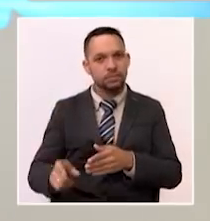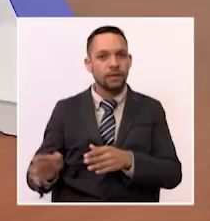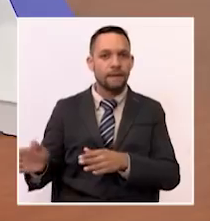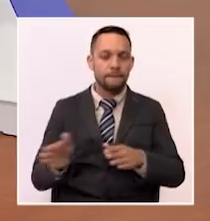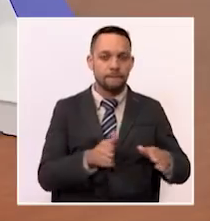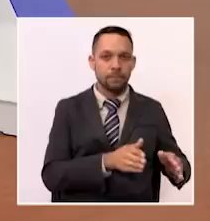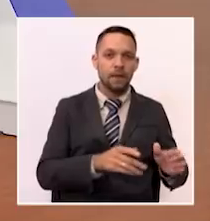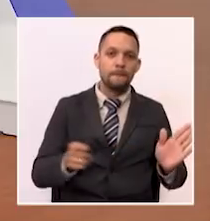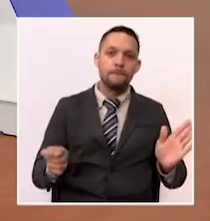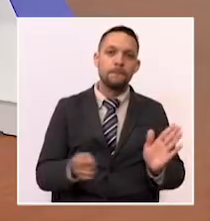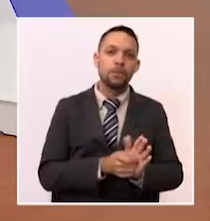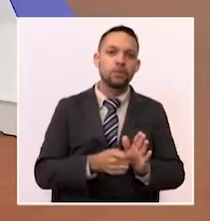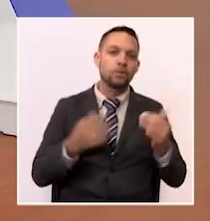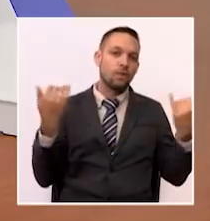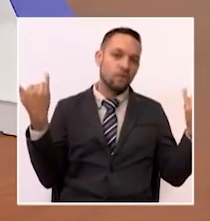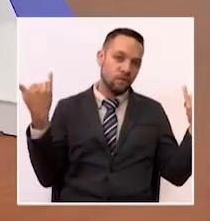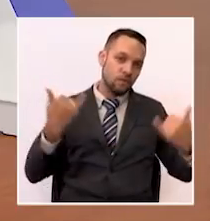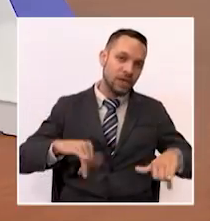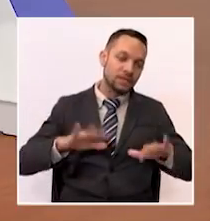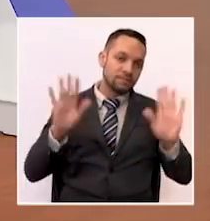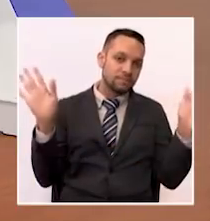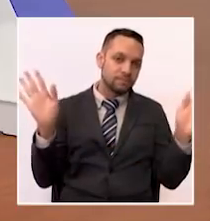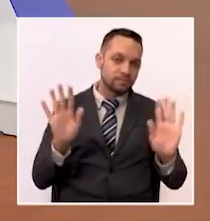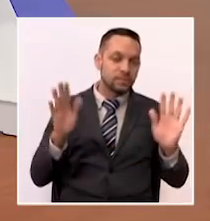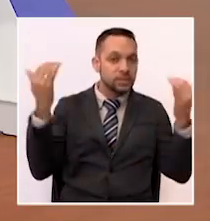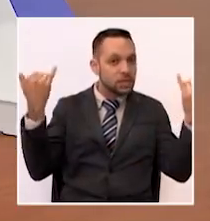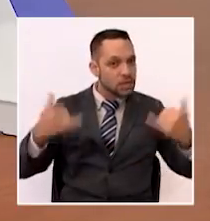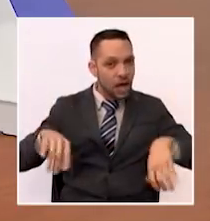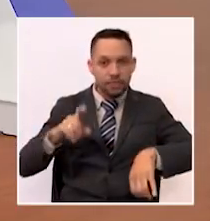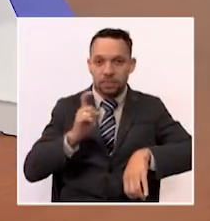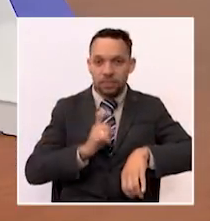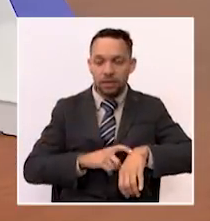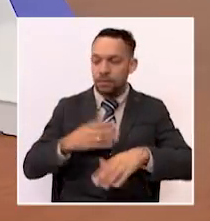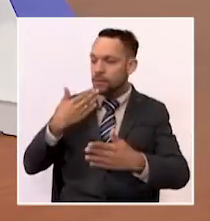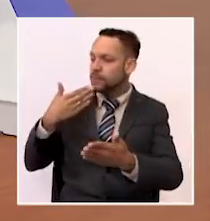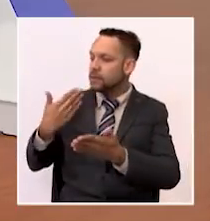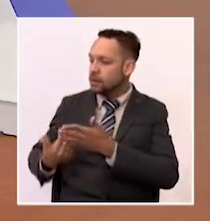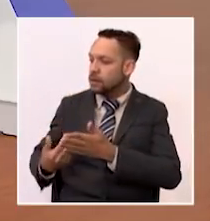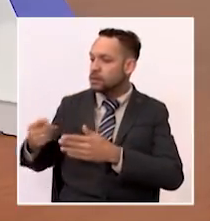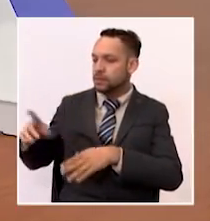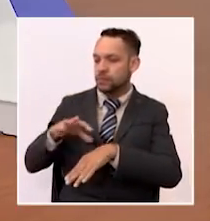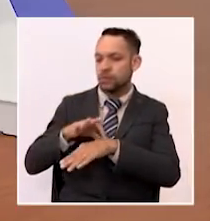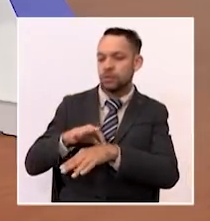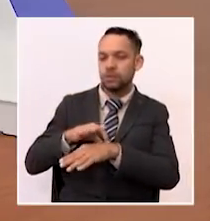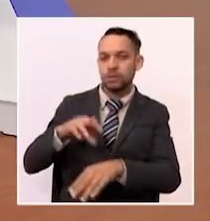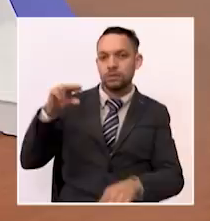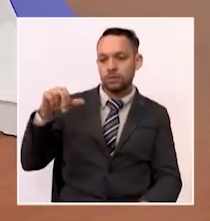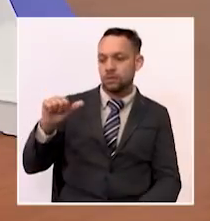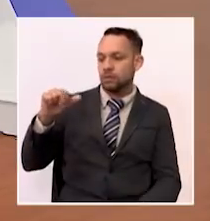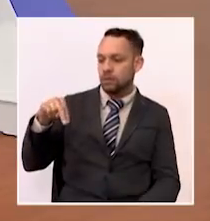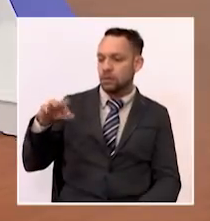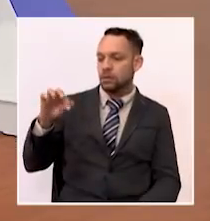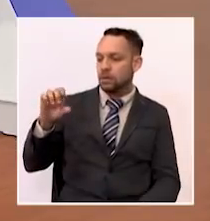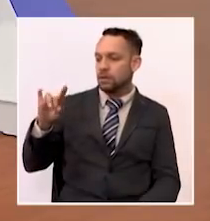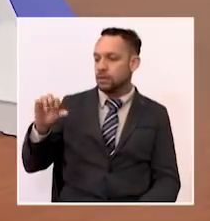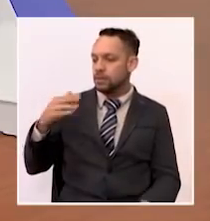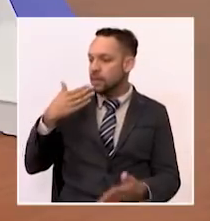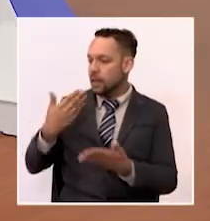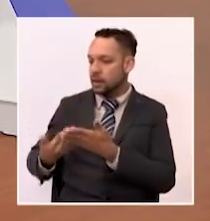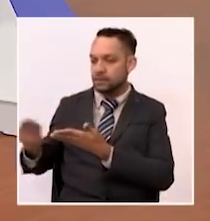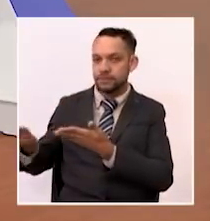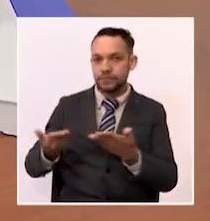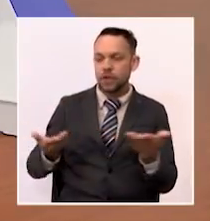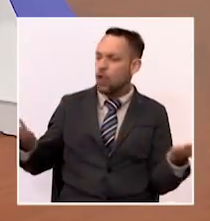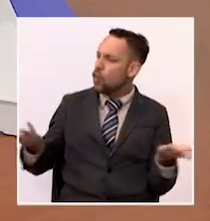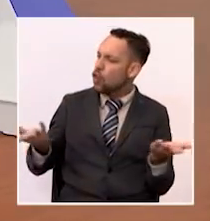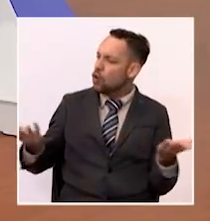pues lastimosamente nos tenemos que despedir el día de hoy. A la doctora Natalie Jurado, muchísimas gracias por acompañarnos. Gracias a ustedes. ¿Dónde te